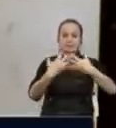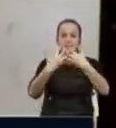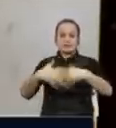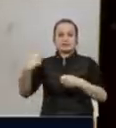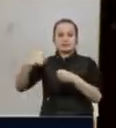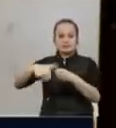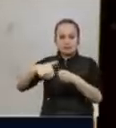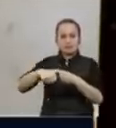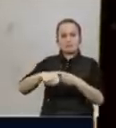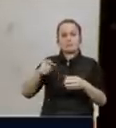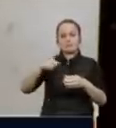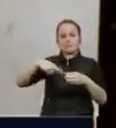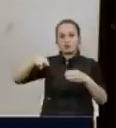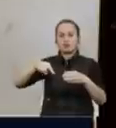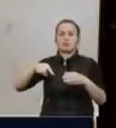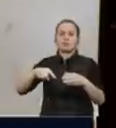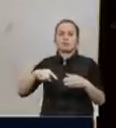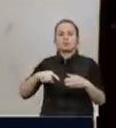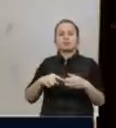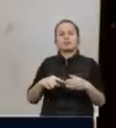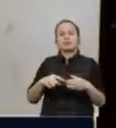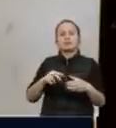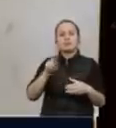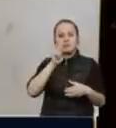con la Asociación Colombiana de Petróleos,